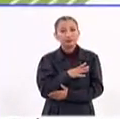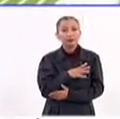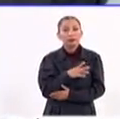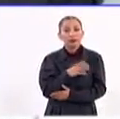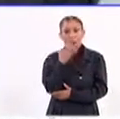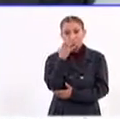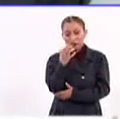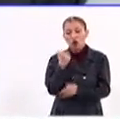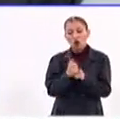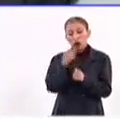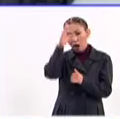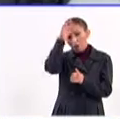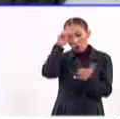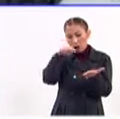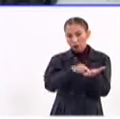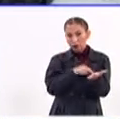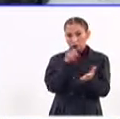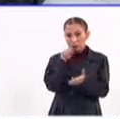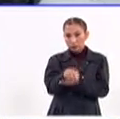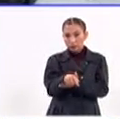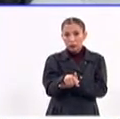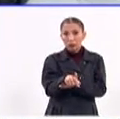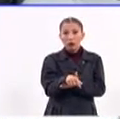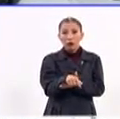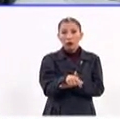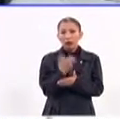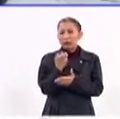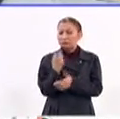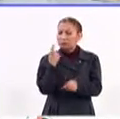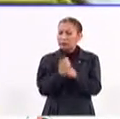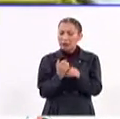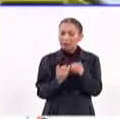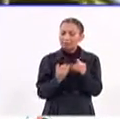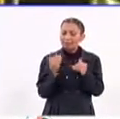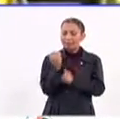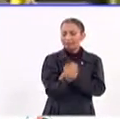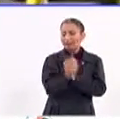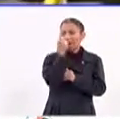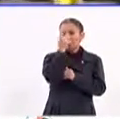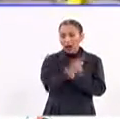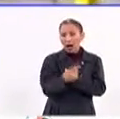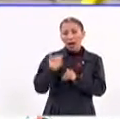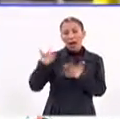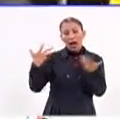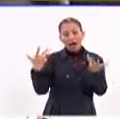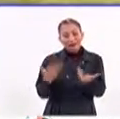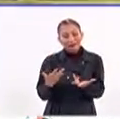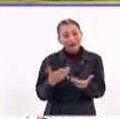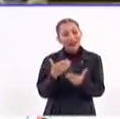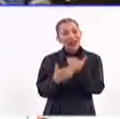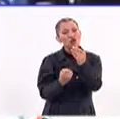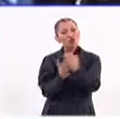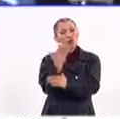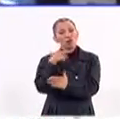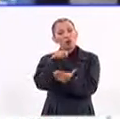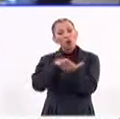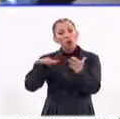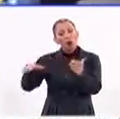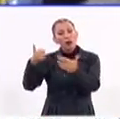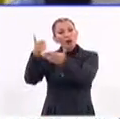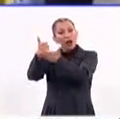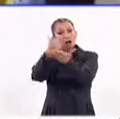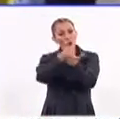formalizando mediante el convenio correspondiente es un primer paso para construir nuevos espacios